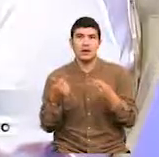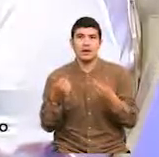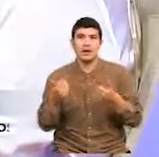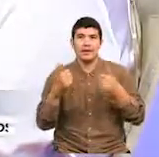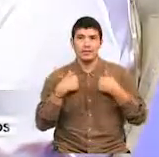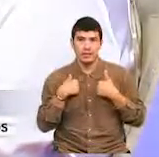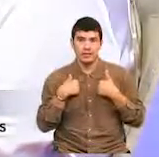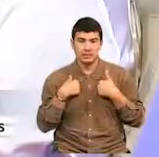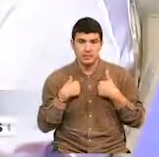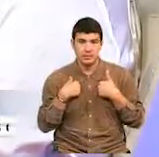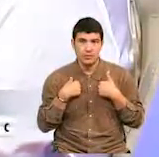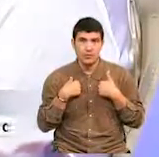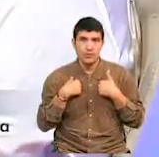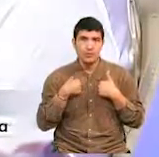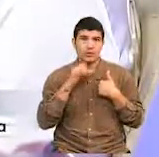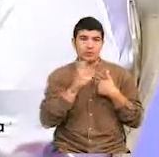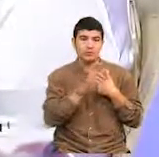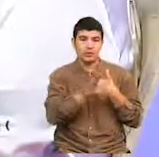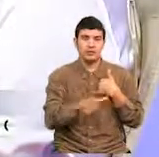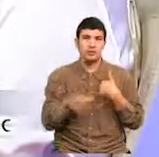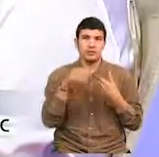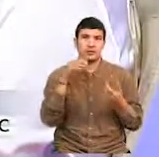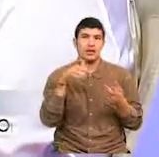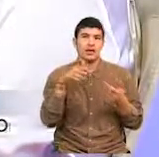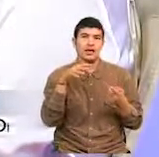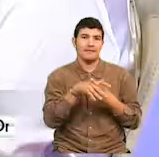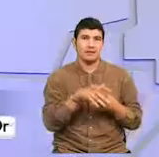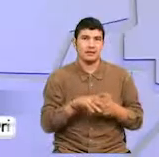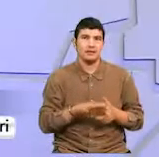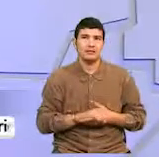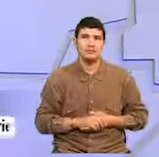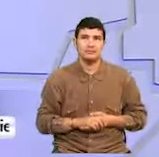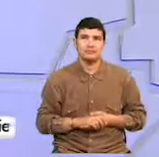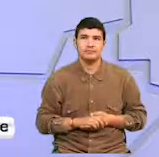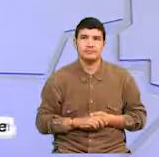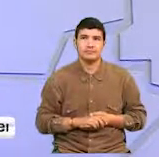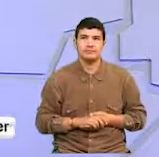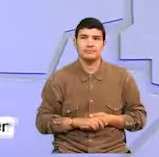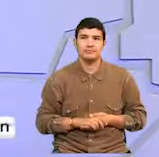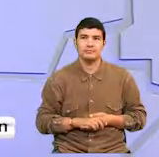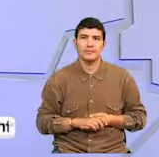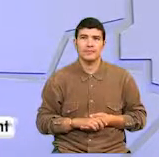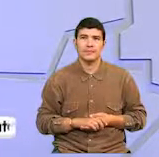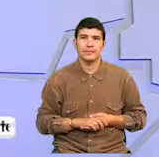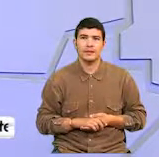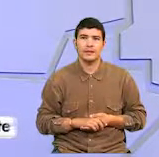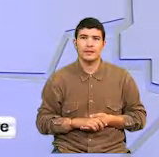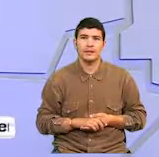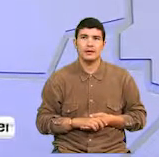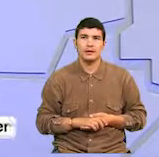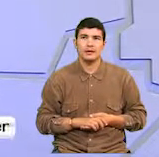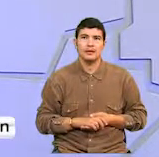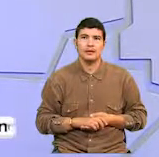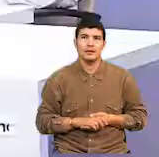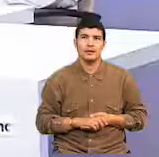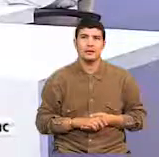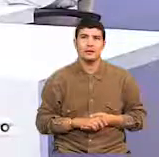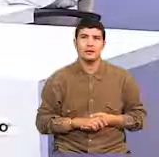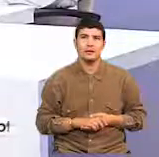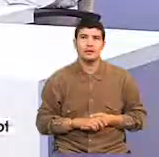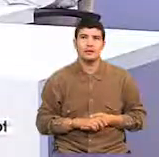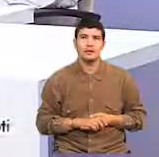beneficiosa para los delincuentes, que genera muchísimos recursos y sin